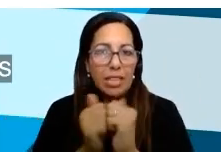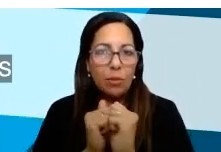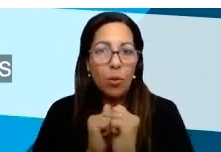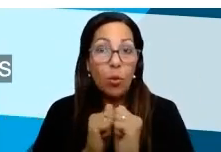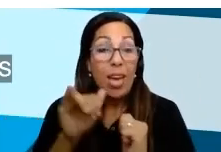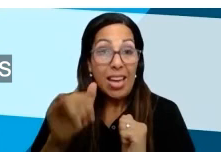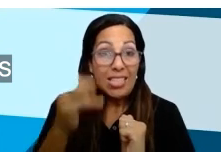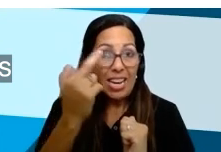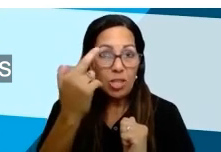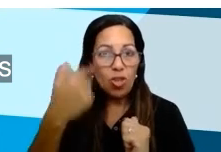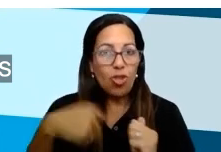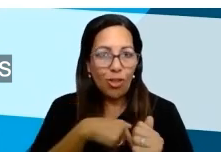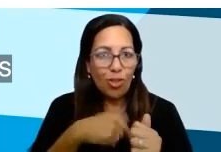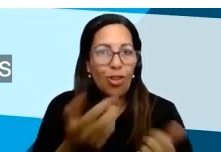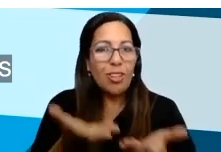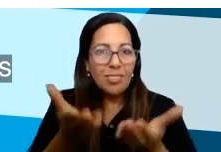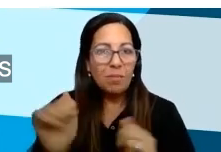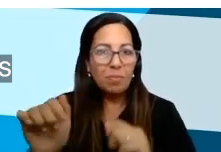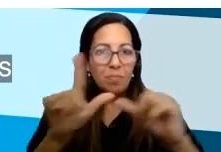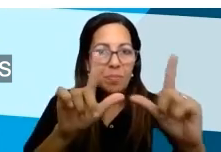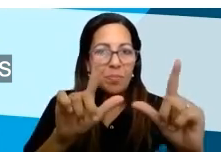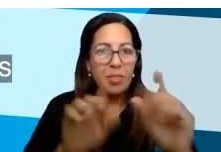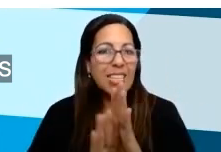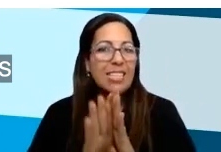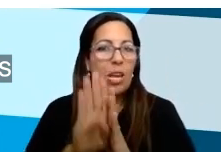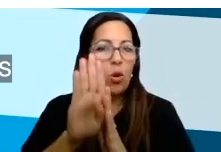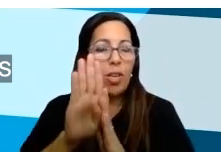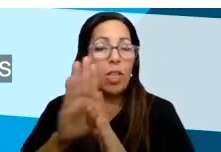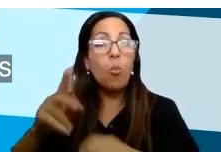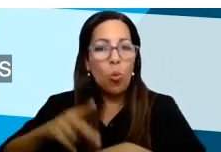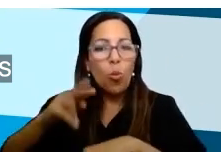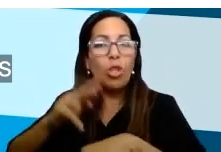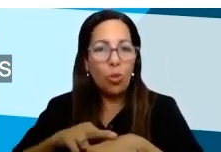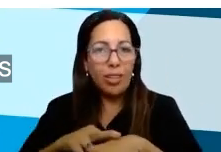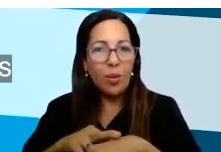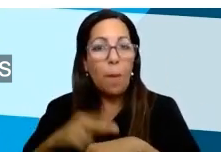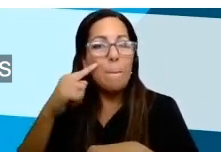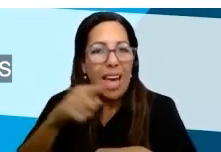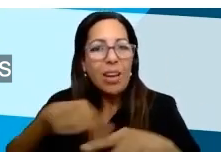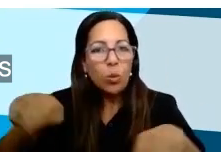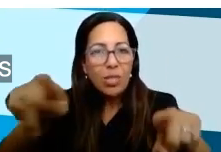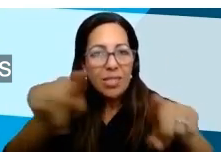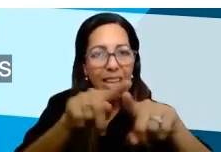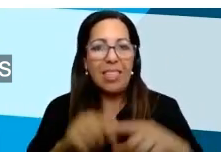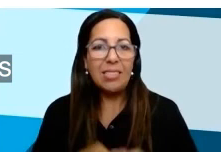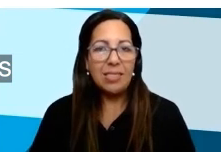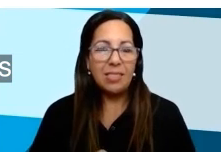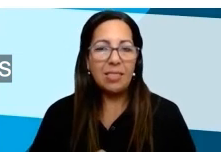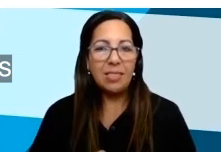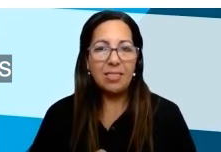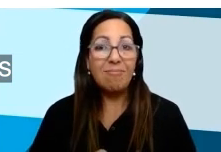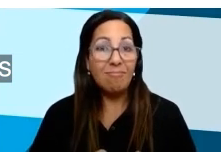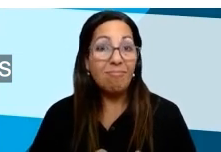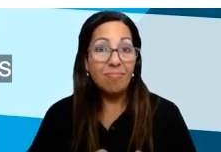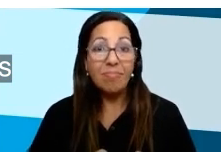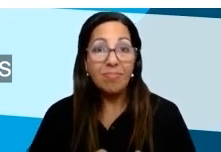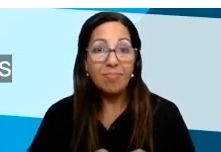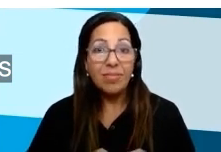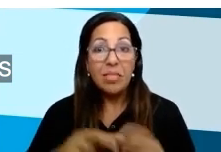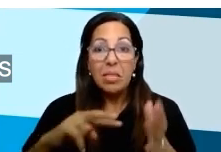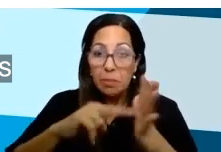este portal. Es un portal desarrollado por nosotros para ustedes. Esto lo que está hecho es